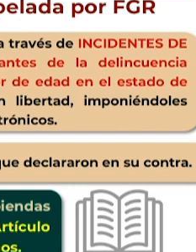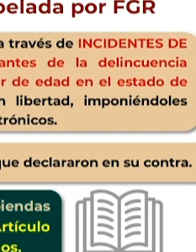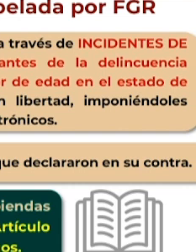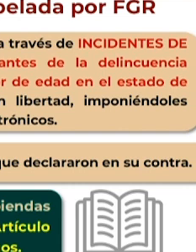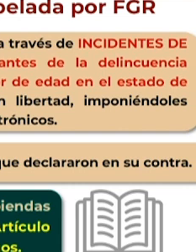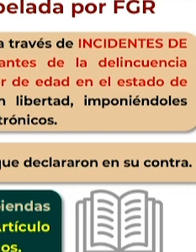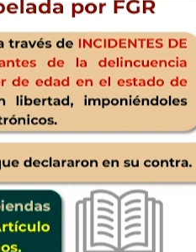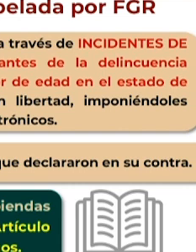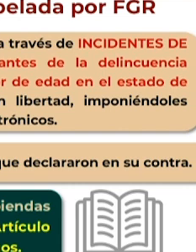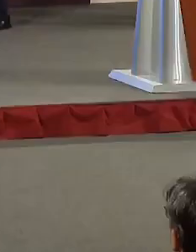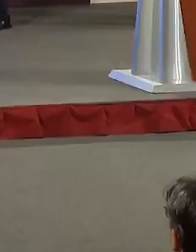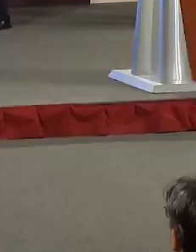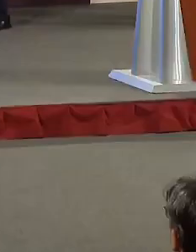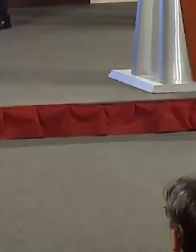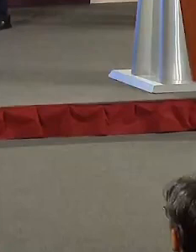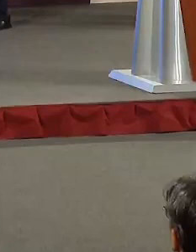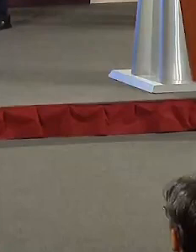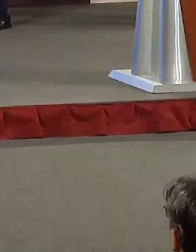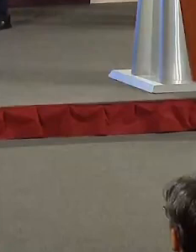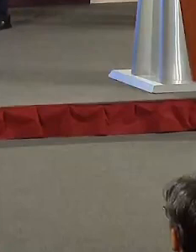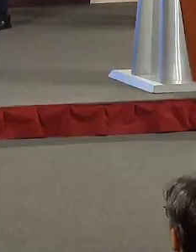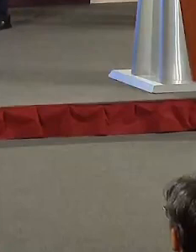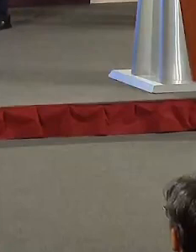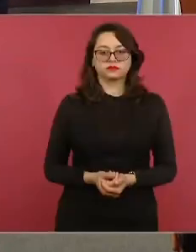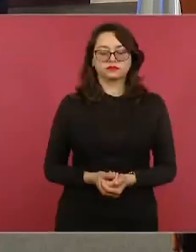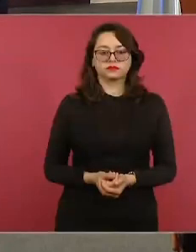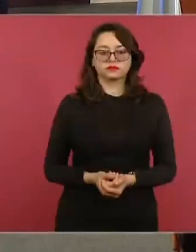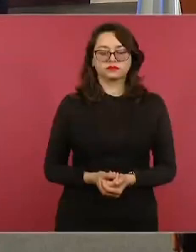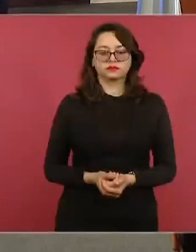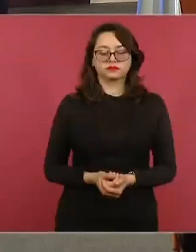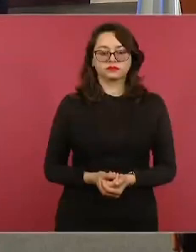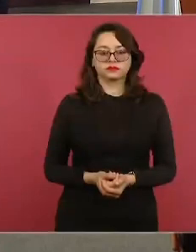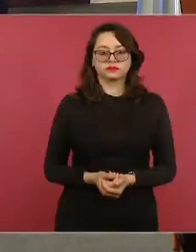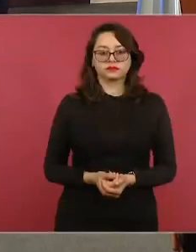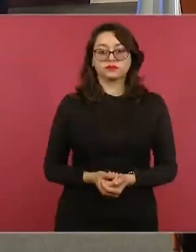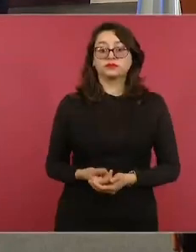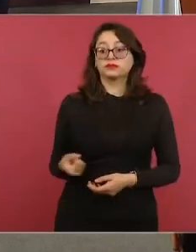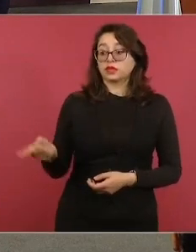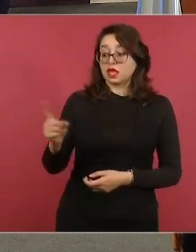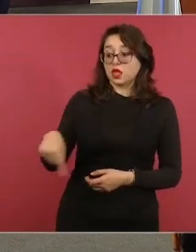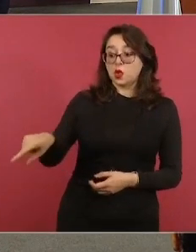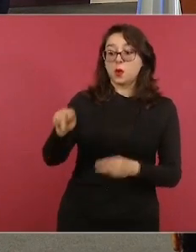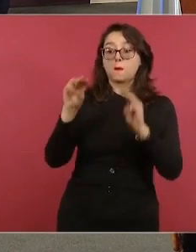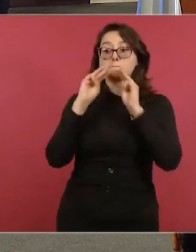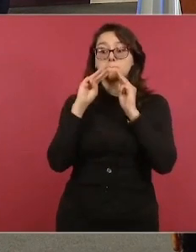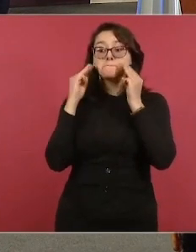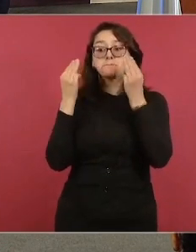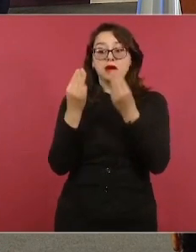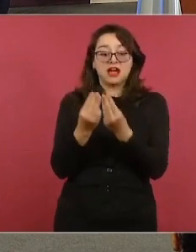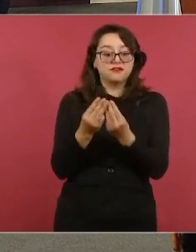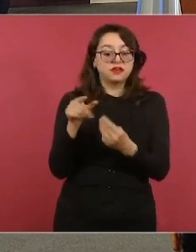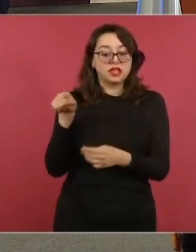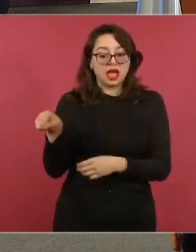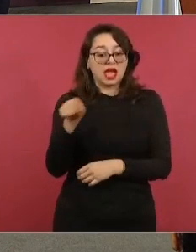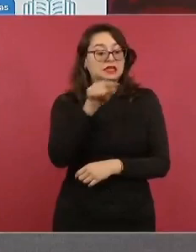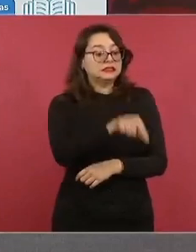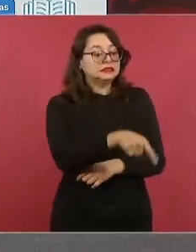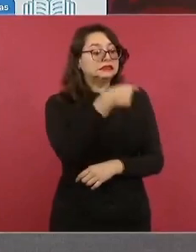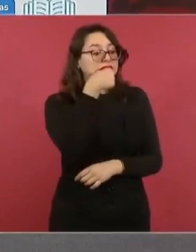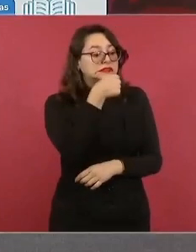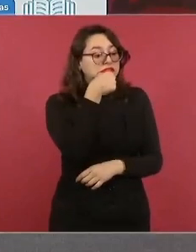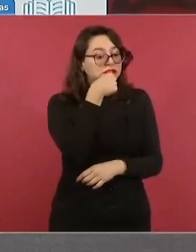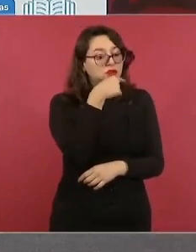y un menor de edad en el estado de Tlaxcala les otorgaron el beneficio de llevar su proceso en libertad